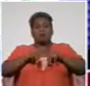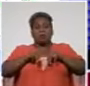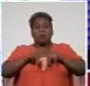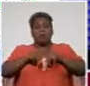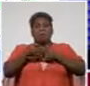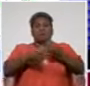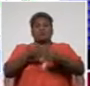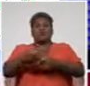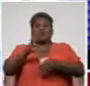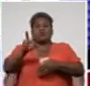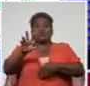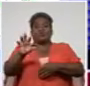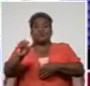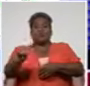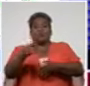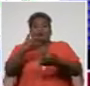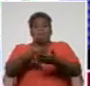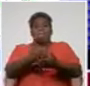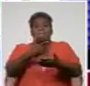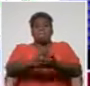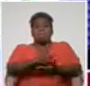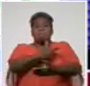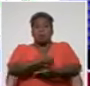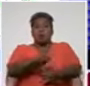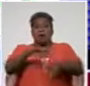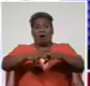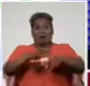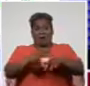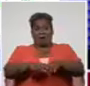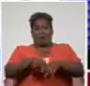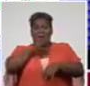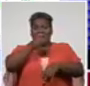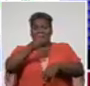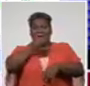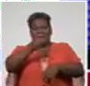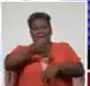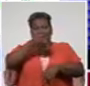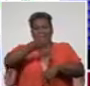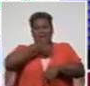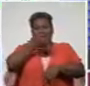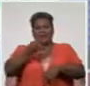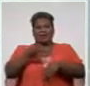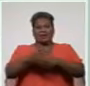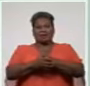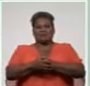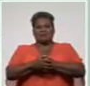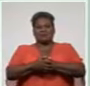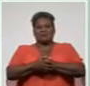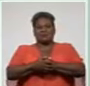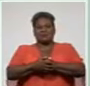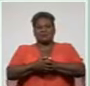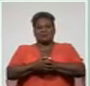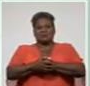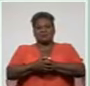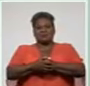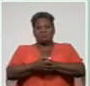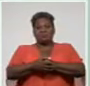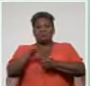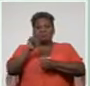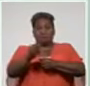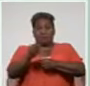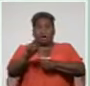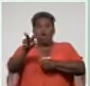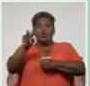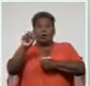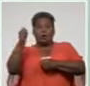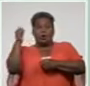250 muestras en La Habana. La periodista Wendy Oseguera tiene los detalles y nos los cuenta en el siguiente reporte. Con este nuevo